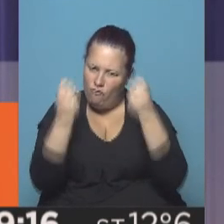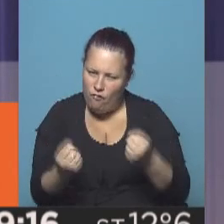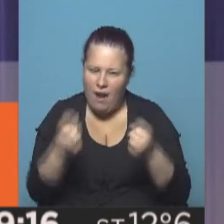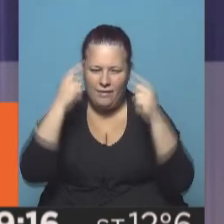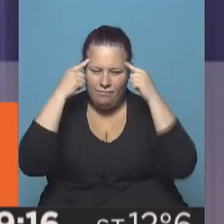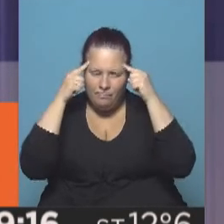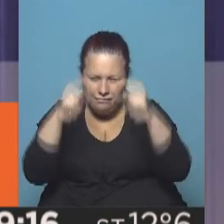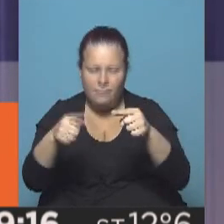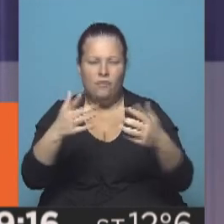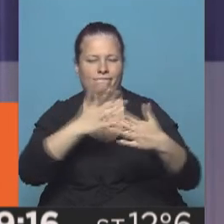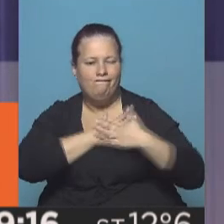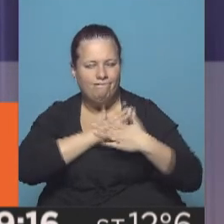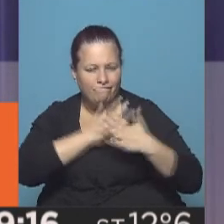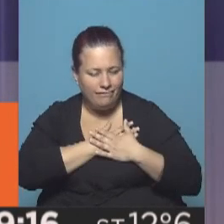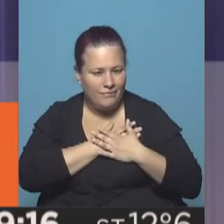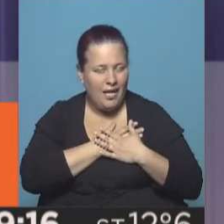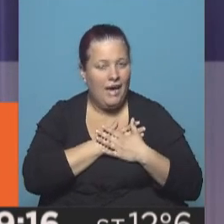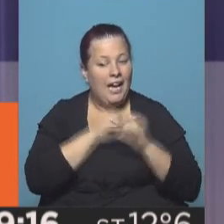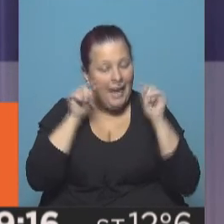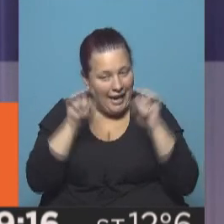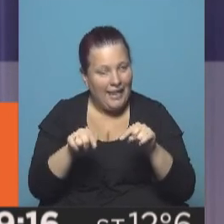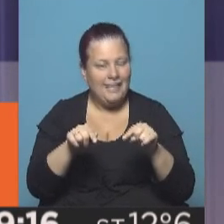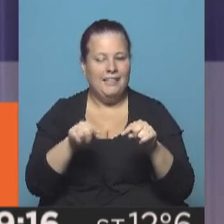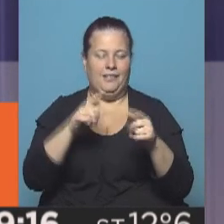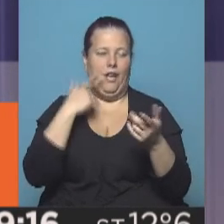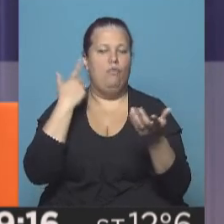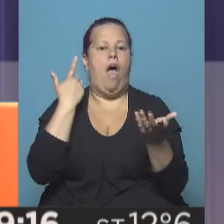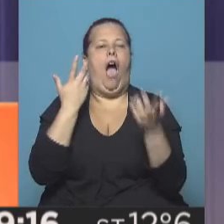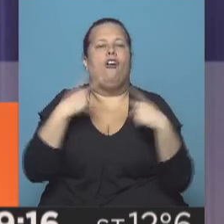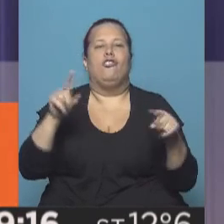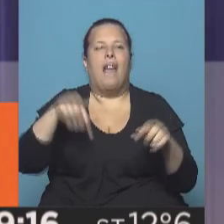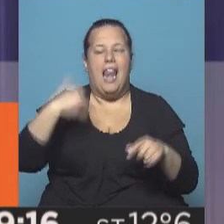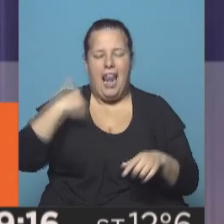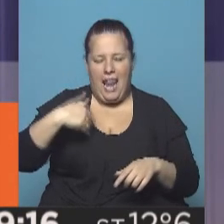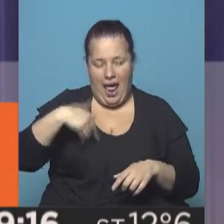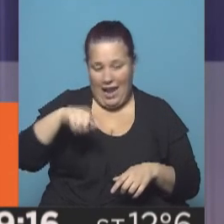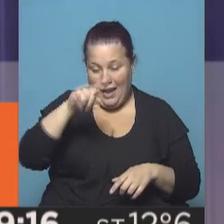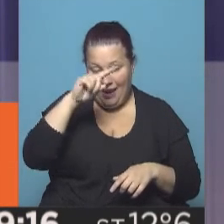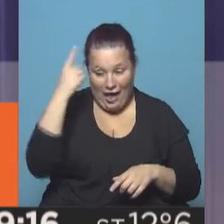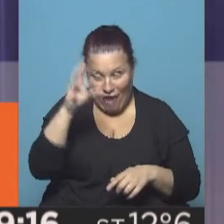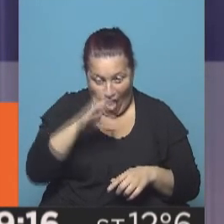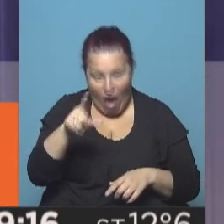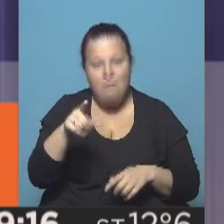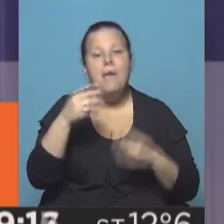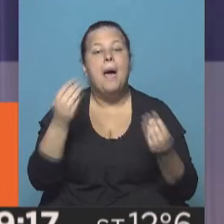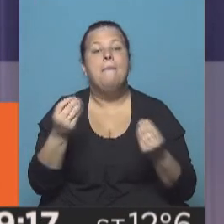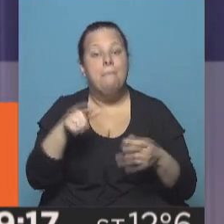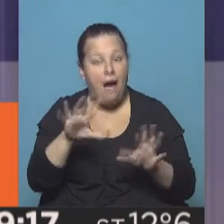mentes nuestros corazones en este gran propósito nacional para que así